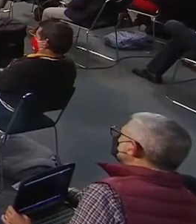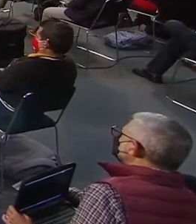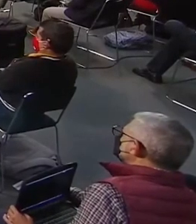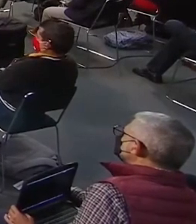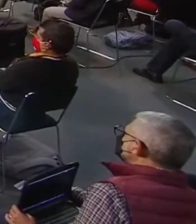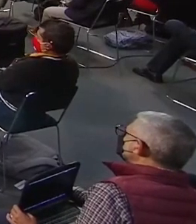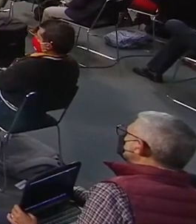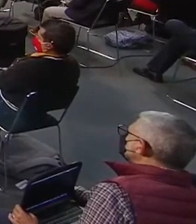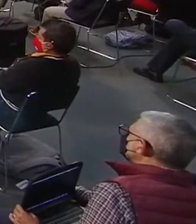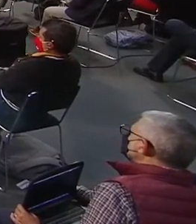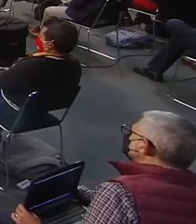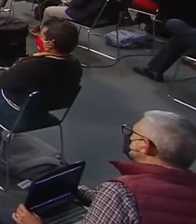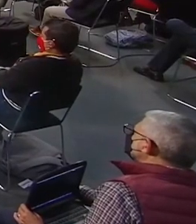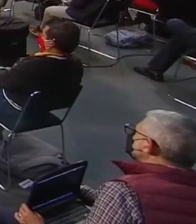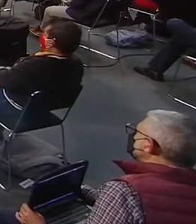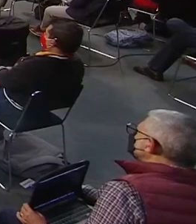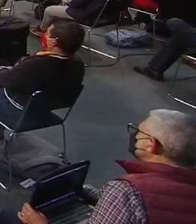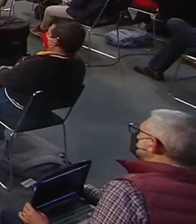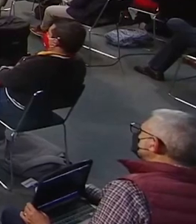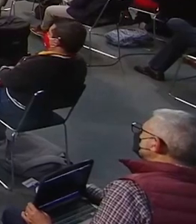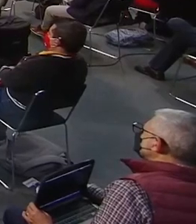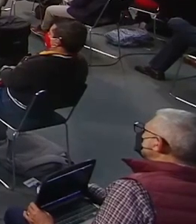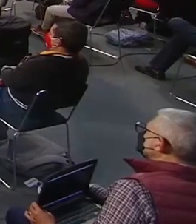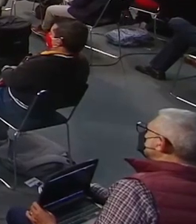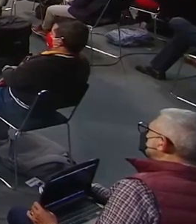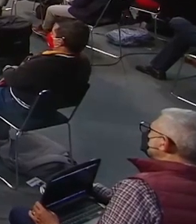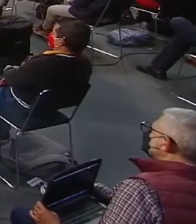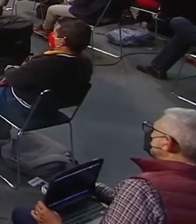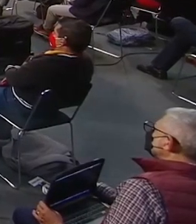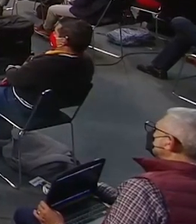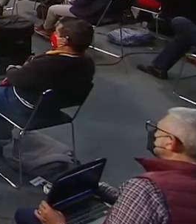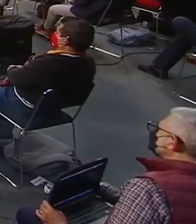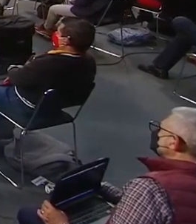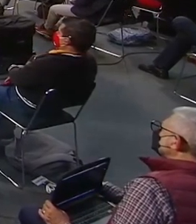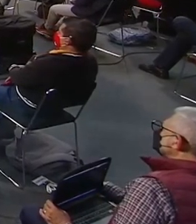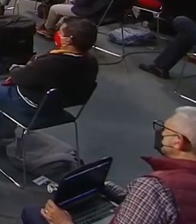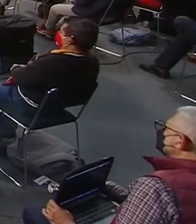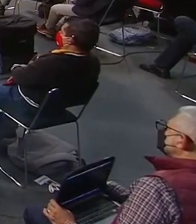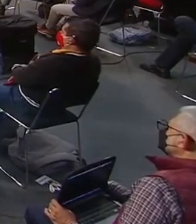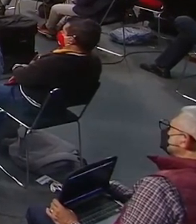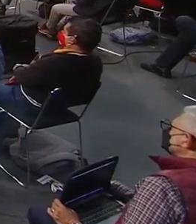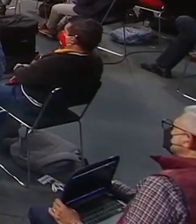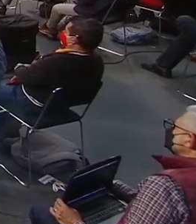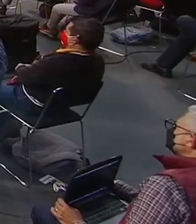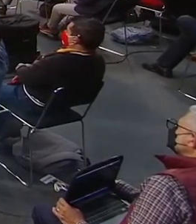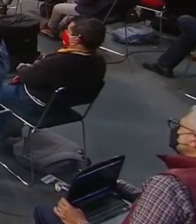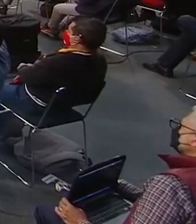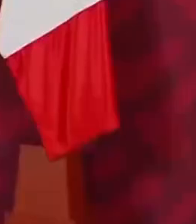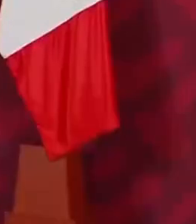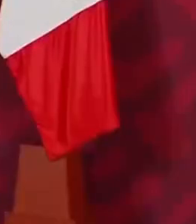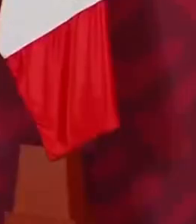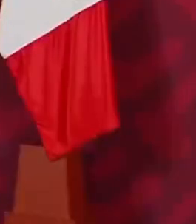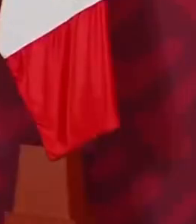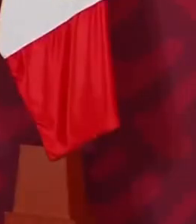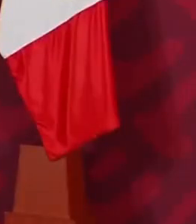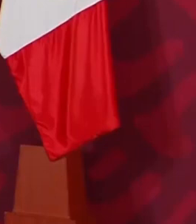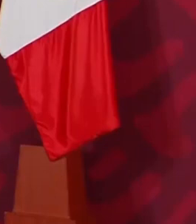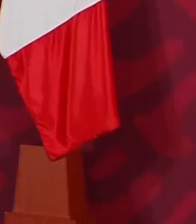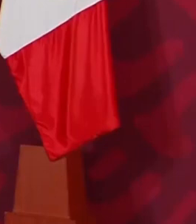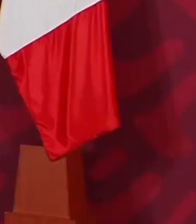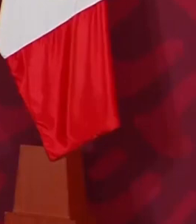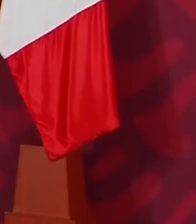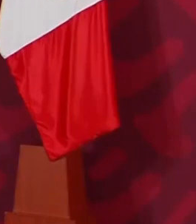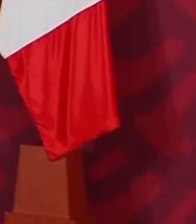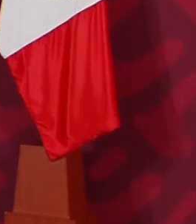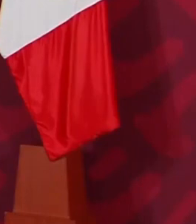porque es que los negros no estudian. Hágame el favor, los negros son brutos. De nacimiento, los negros roban, según la